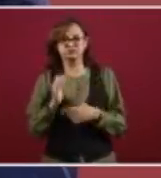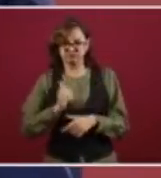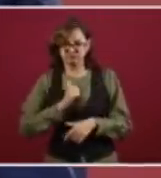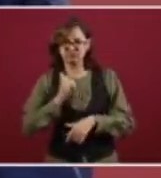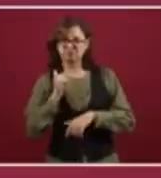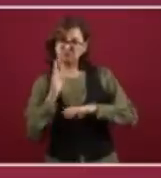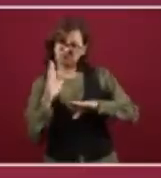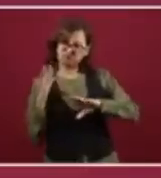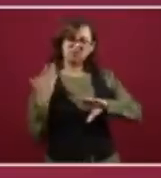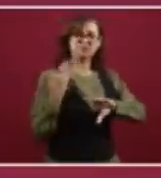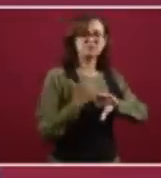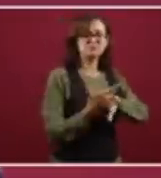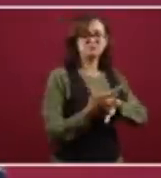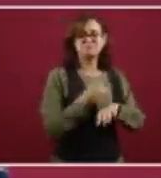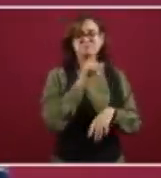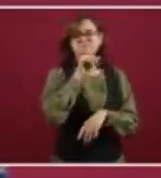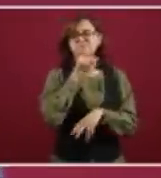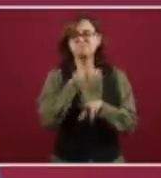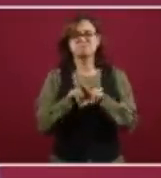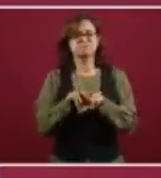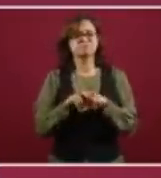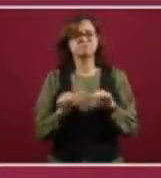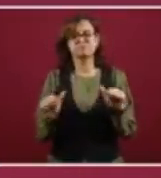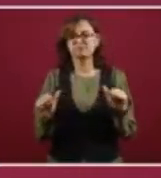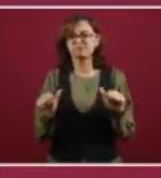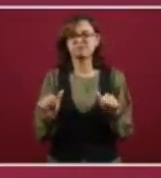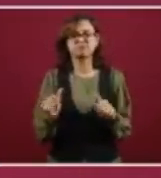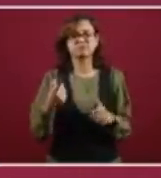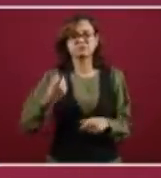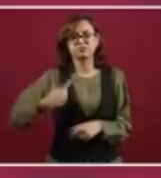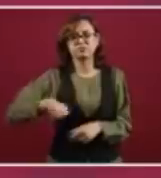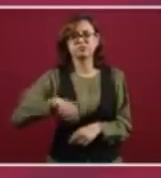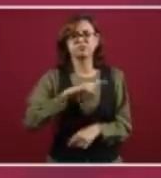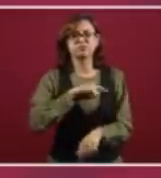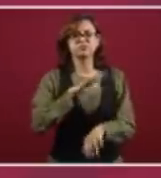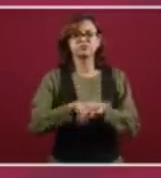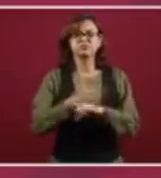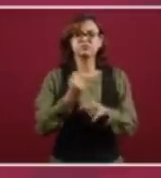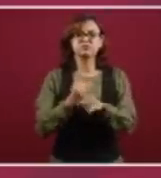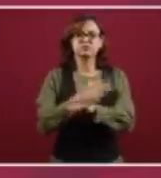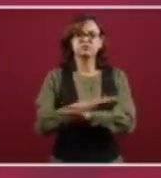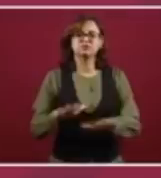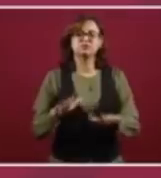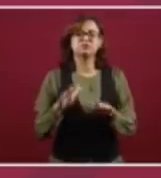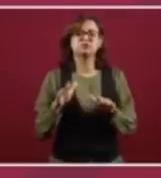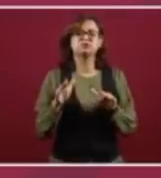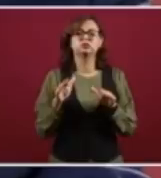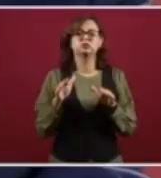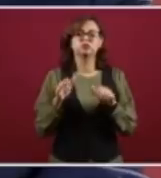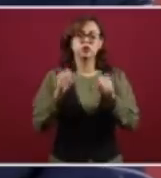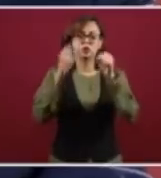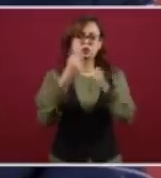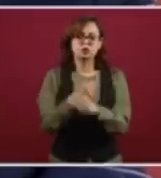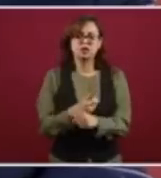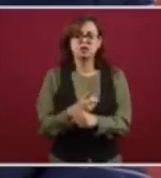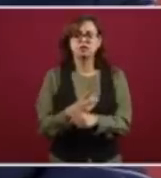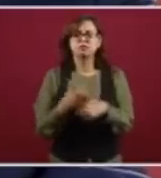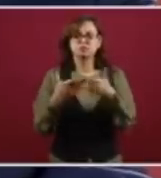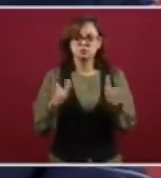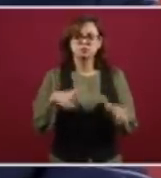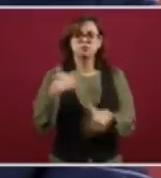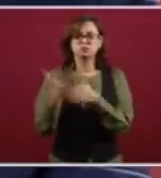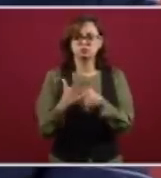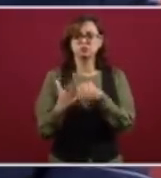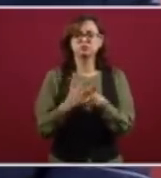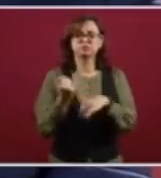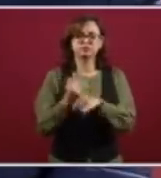Vamos a informarles, por ejemplo, de todo lo que hemos hecho en materia de seguridad pública. ¿Se acuerdan que quedamos? Que vamos a